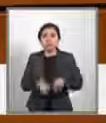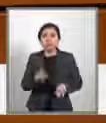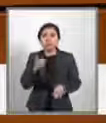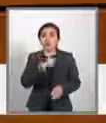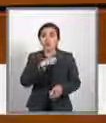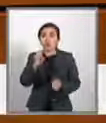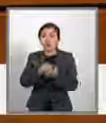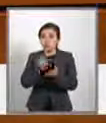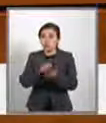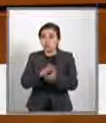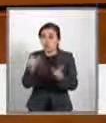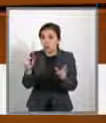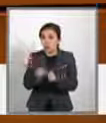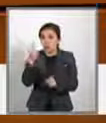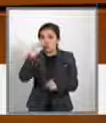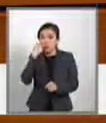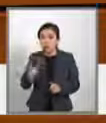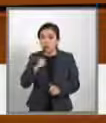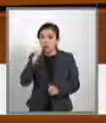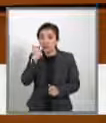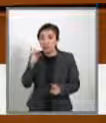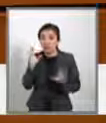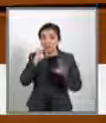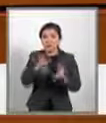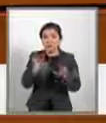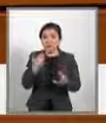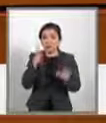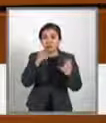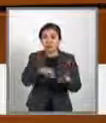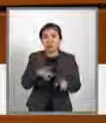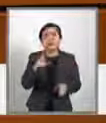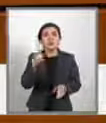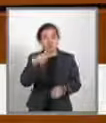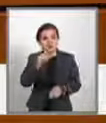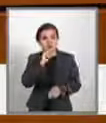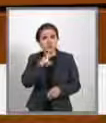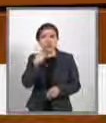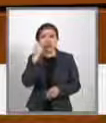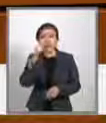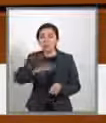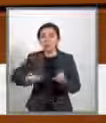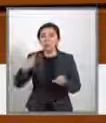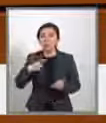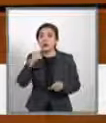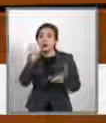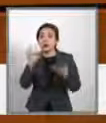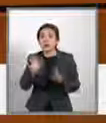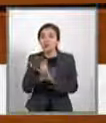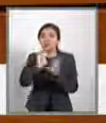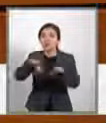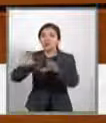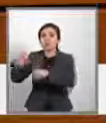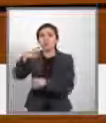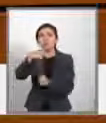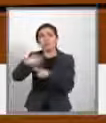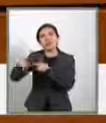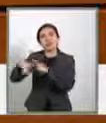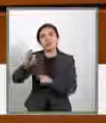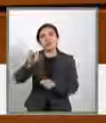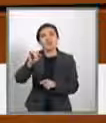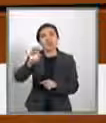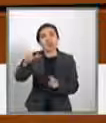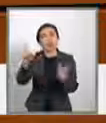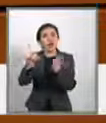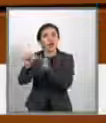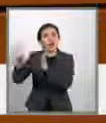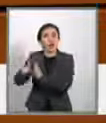exclusivamente cumplidos por quien aspire a ser fiscal general de la República, sino también por los aspirantes a las fiscalías locales, por ser un símil